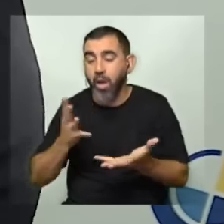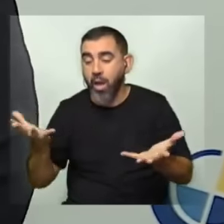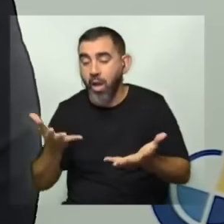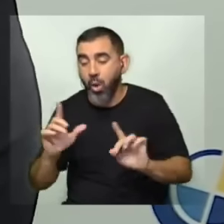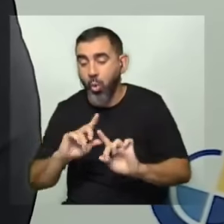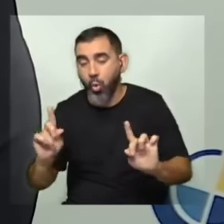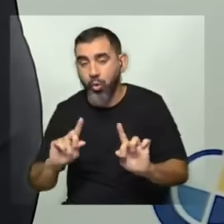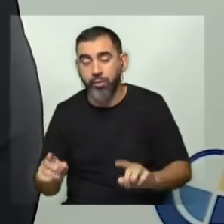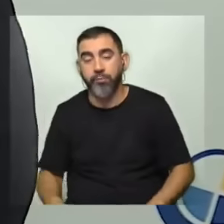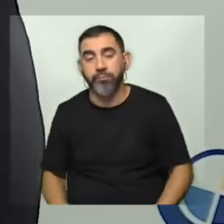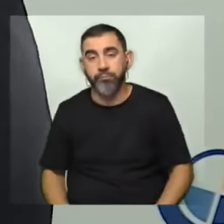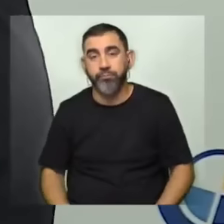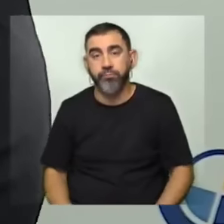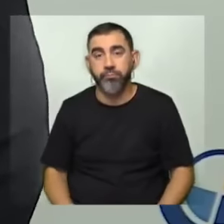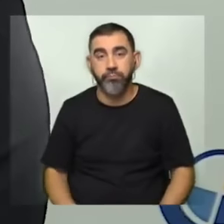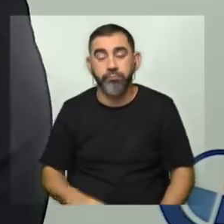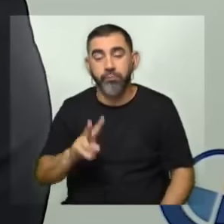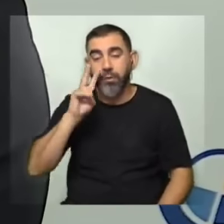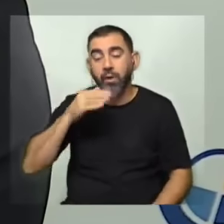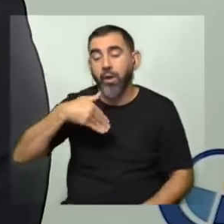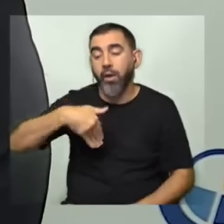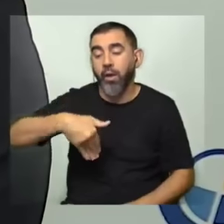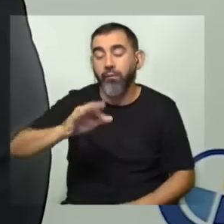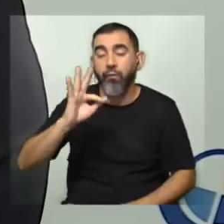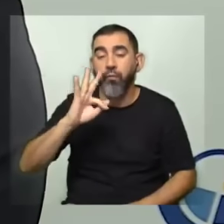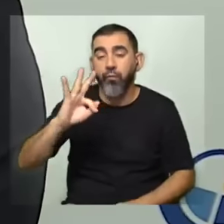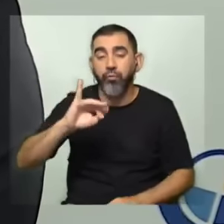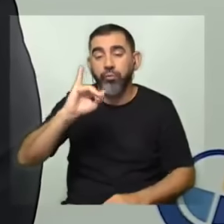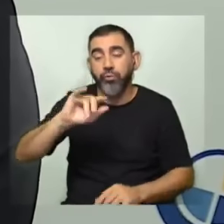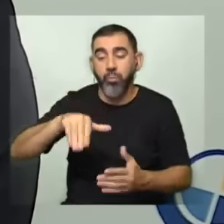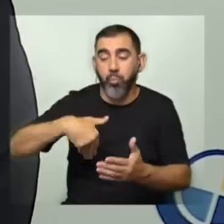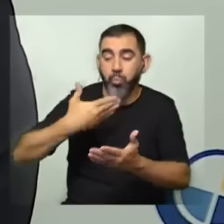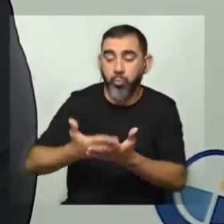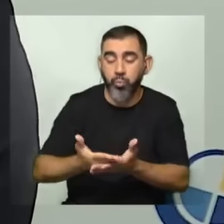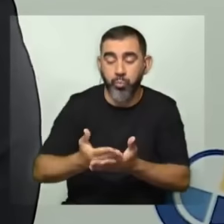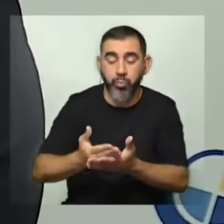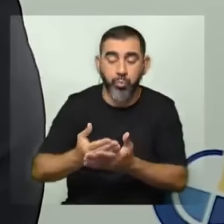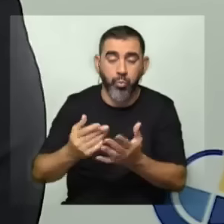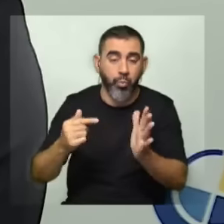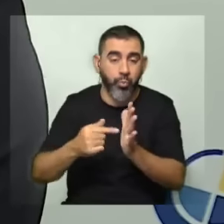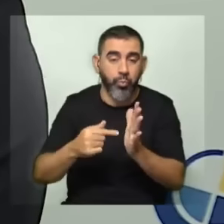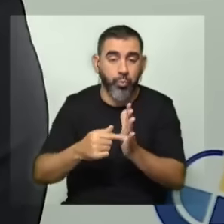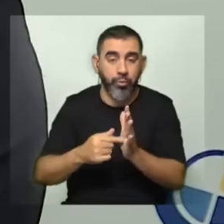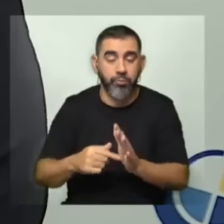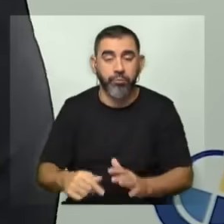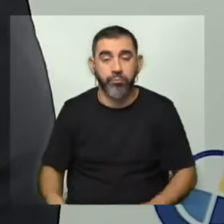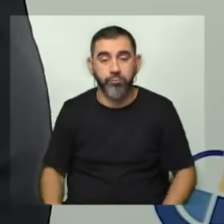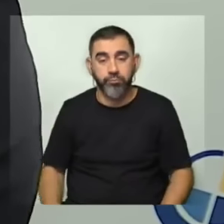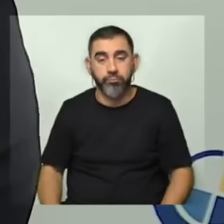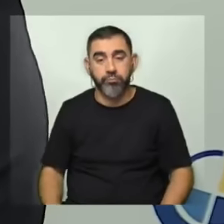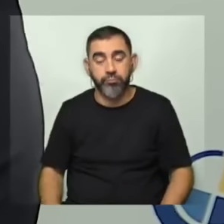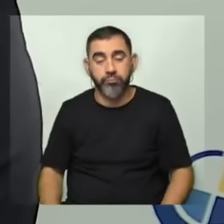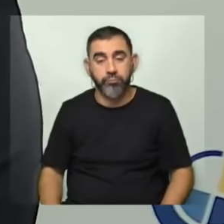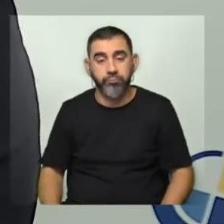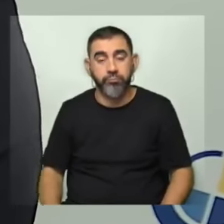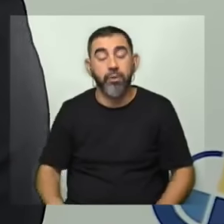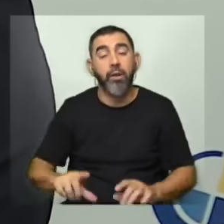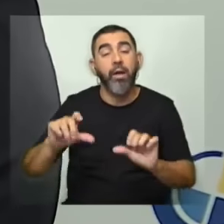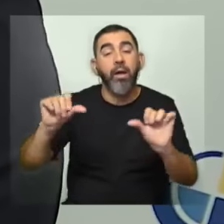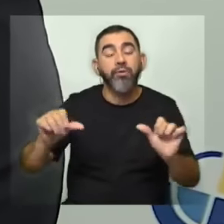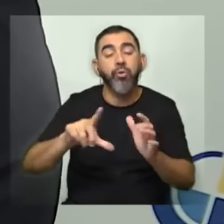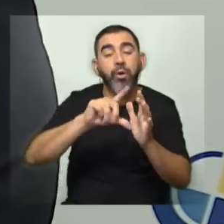momento eh Y bueno veremos si si en el futuro viene alguna propuesta en el sentido de generar estadísticas basadas en denuncias y no